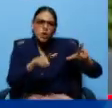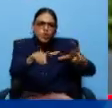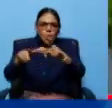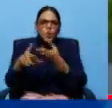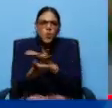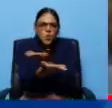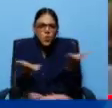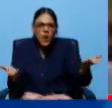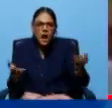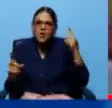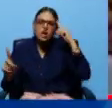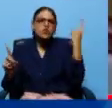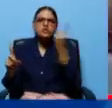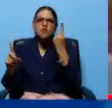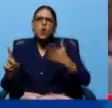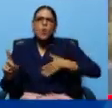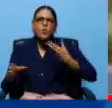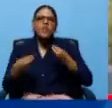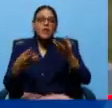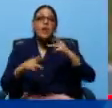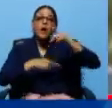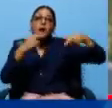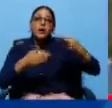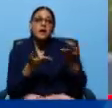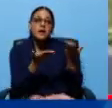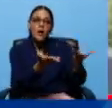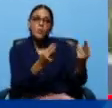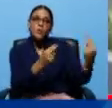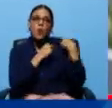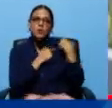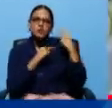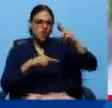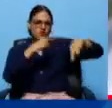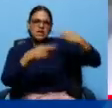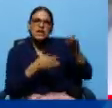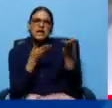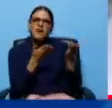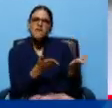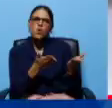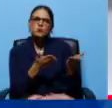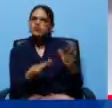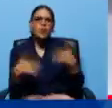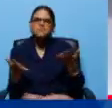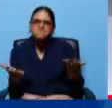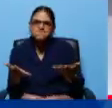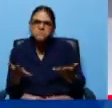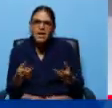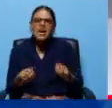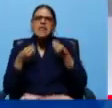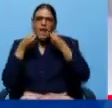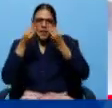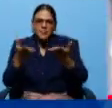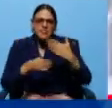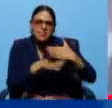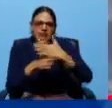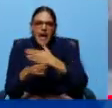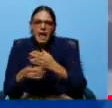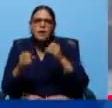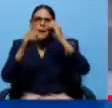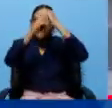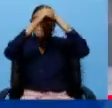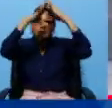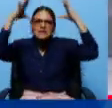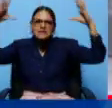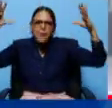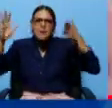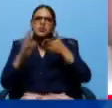espacios solo pueden estar en revolución. Revolución que transmite el